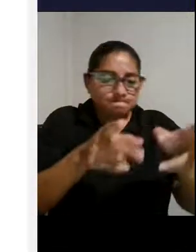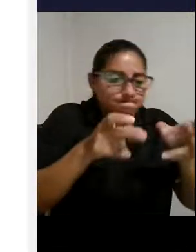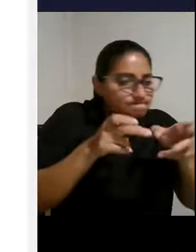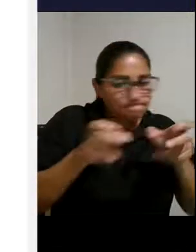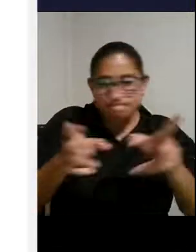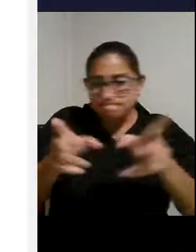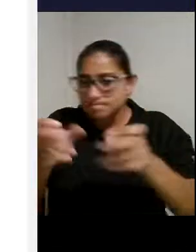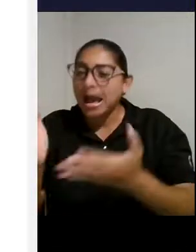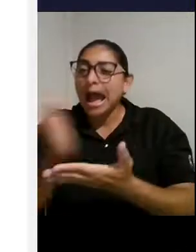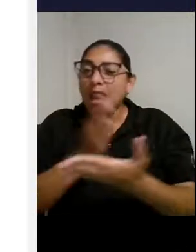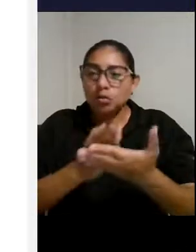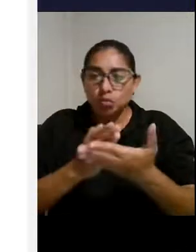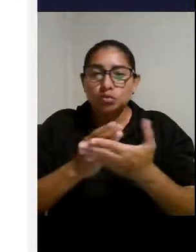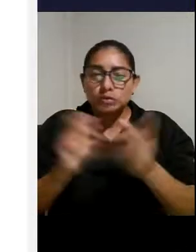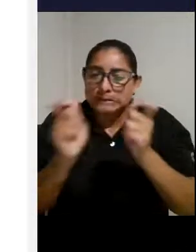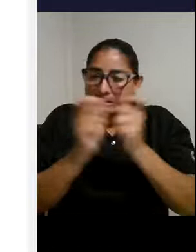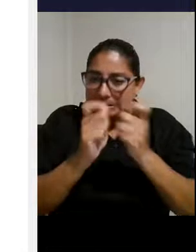los límites también.